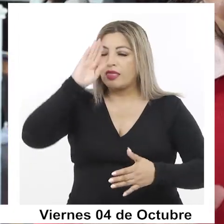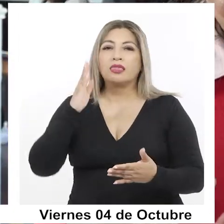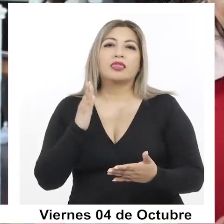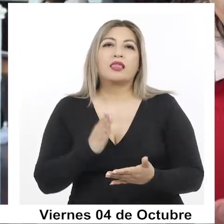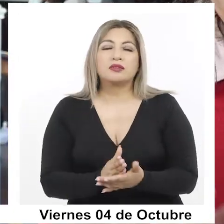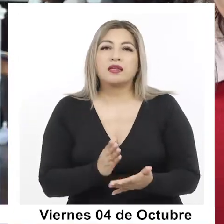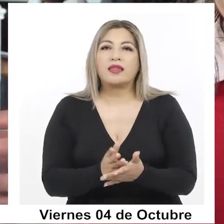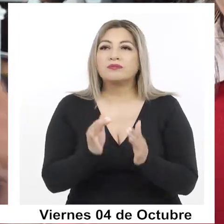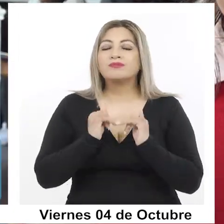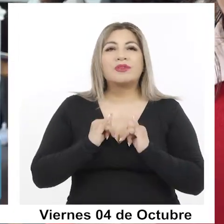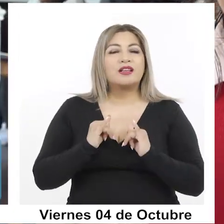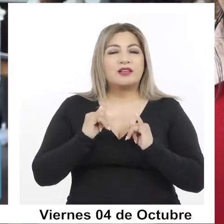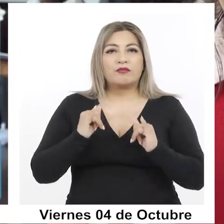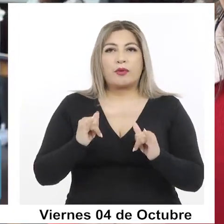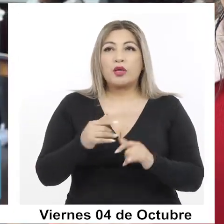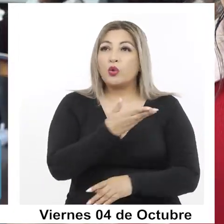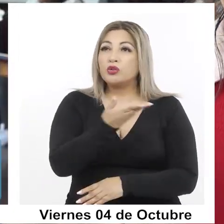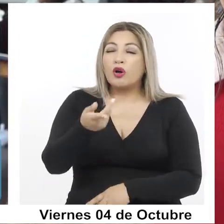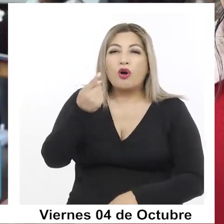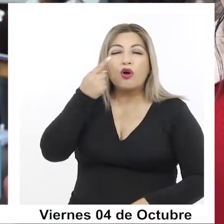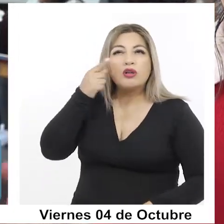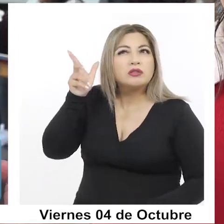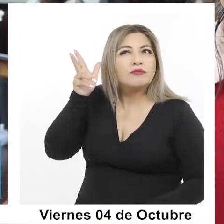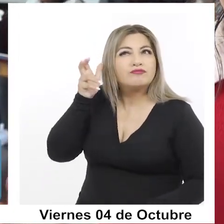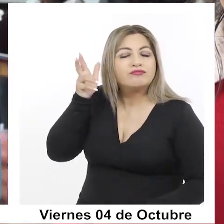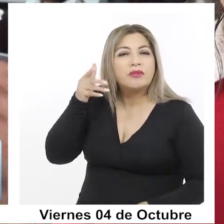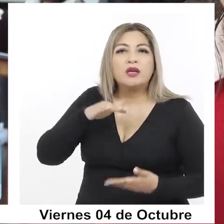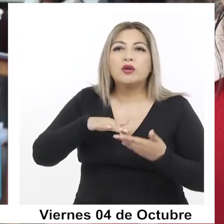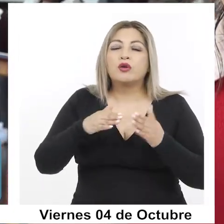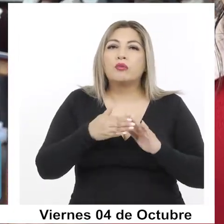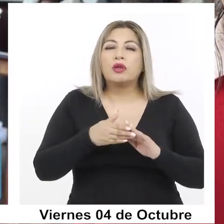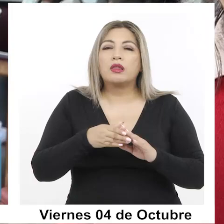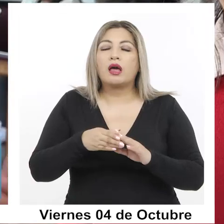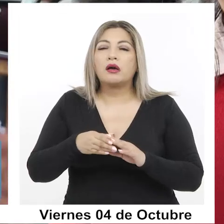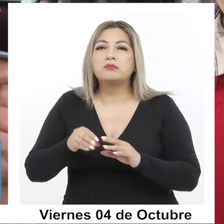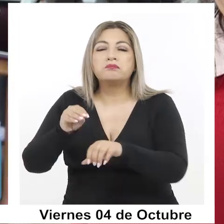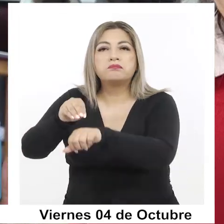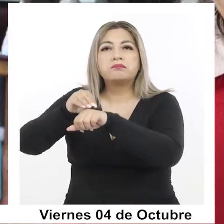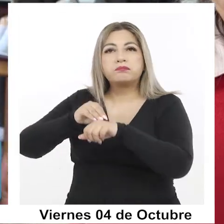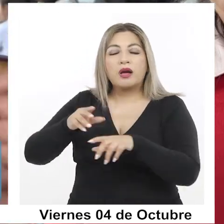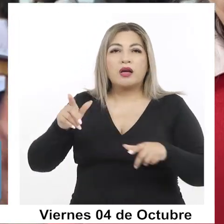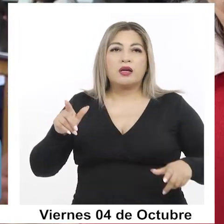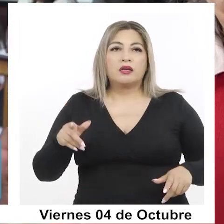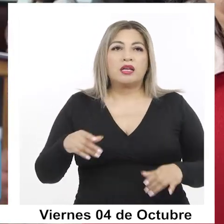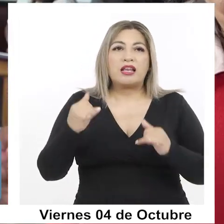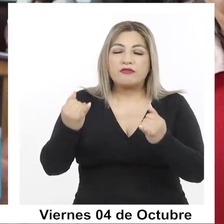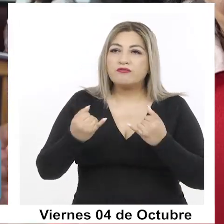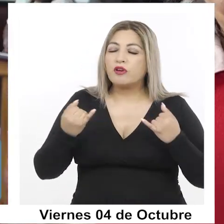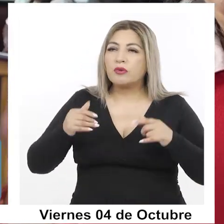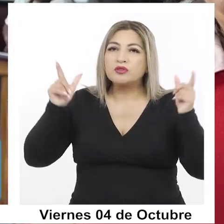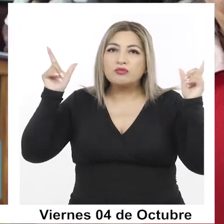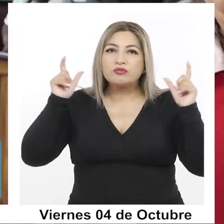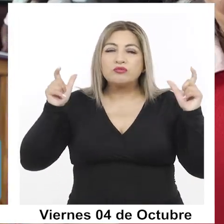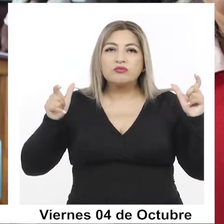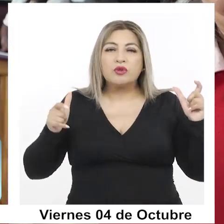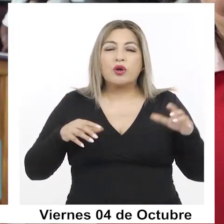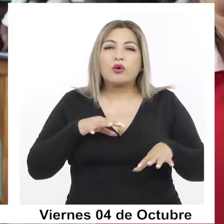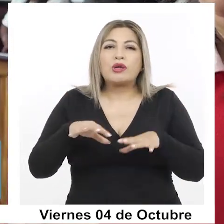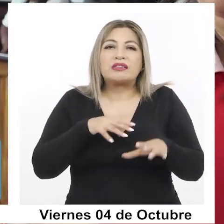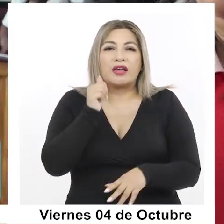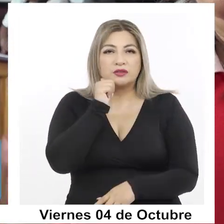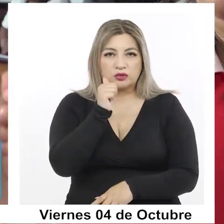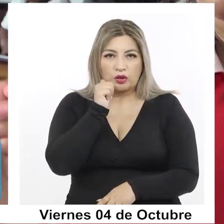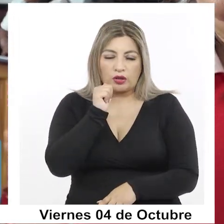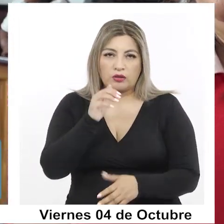son sus registros sonoros que los identificaban. Entonces la comunidad nos dijo que los registros son justamente lo que tiene que ver con sus actividades